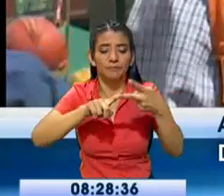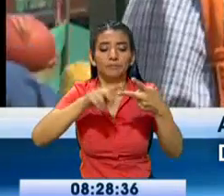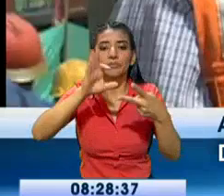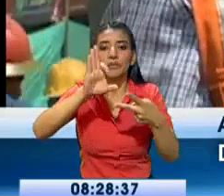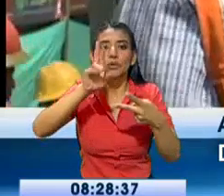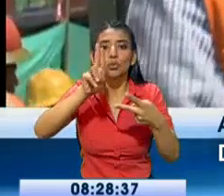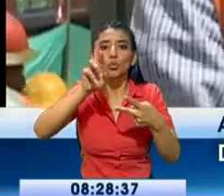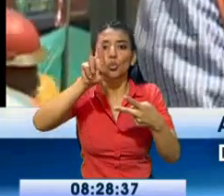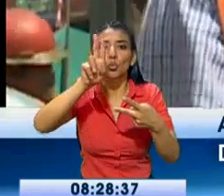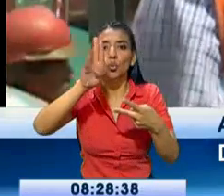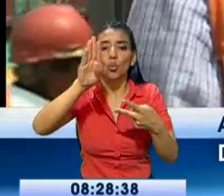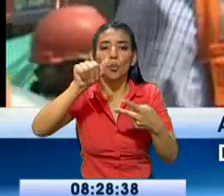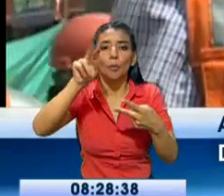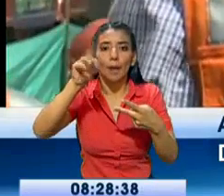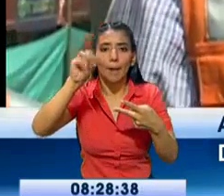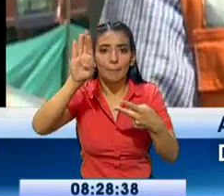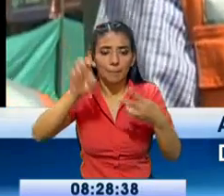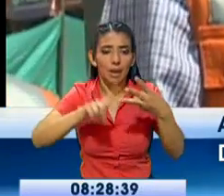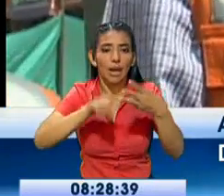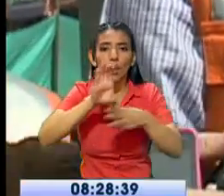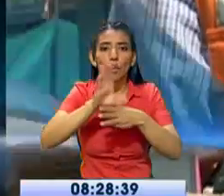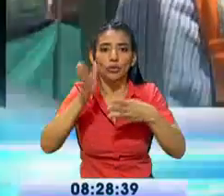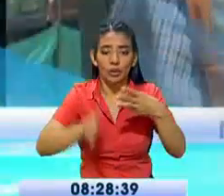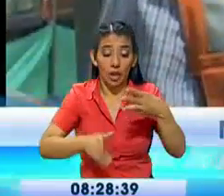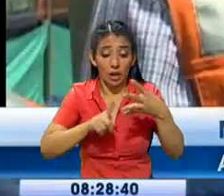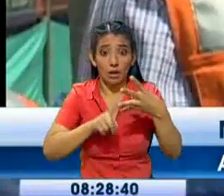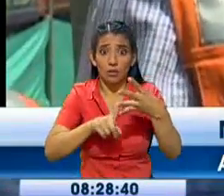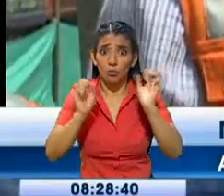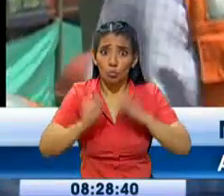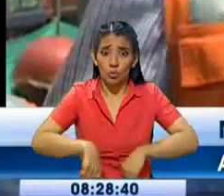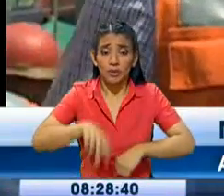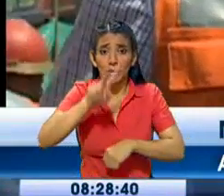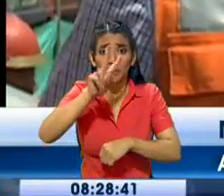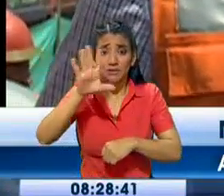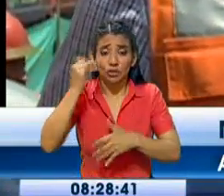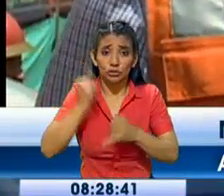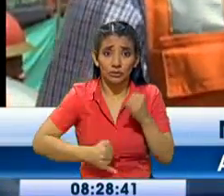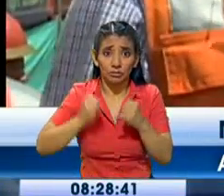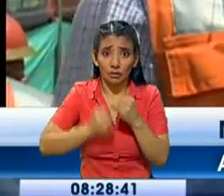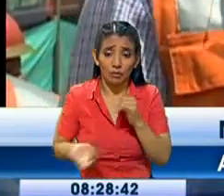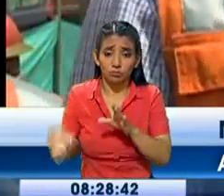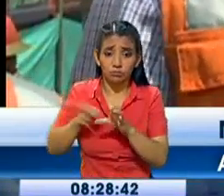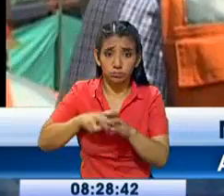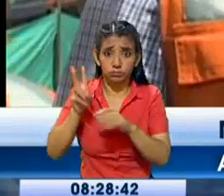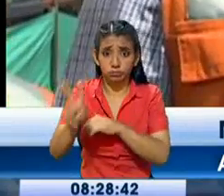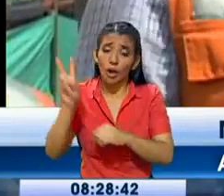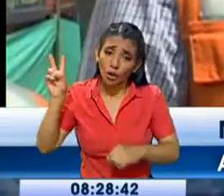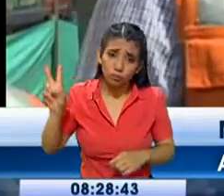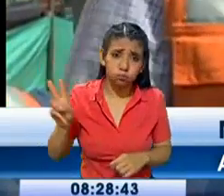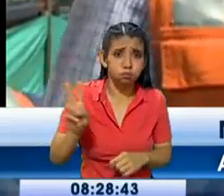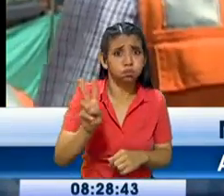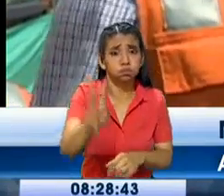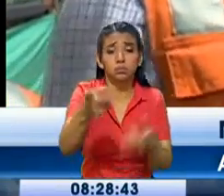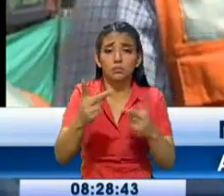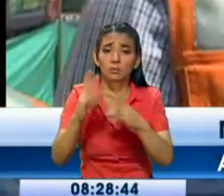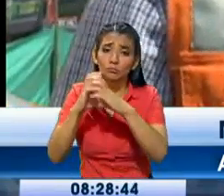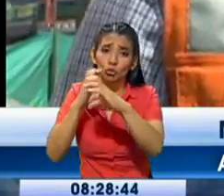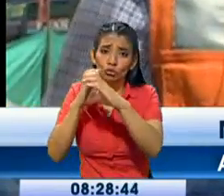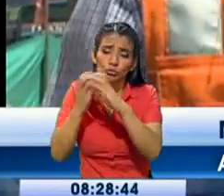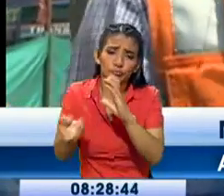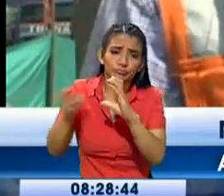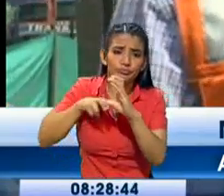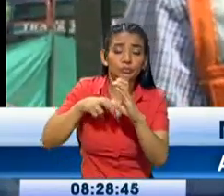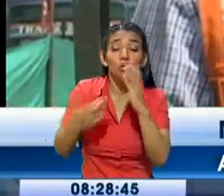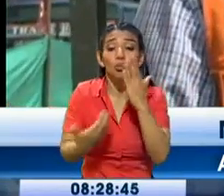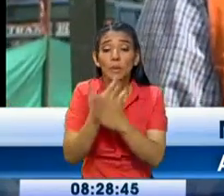cruzar entonces la ciudad de punta a punta con apenas 25 centavos y dentro de muy poco con unidades de transporte modernas, con nuevas